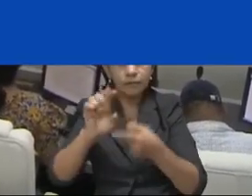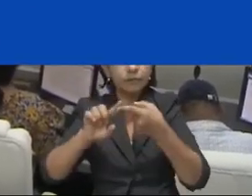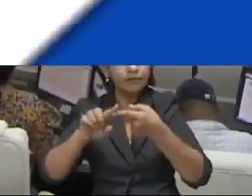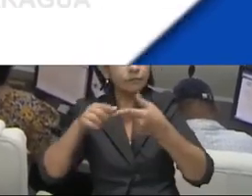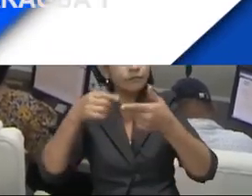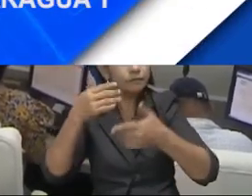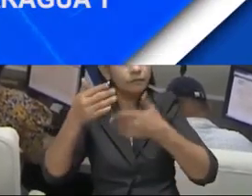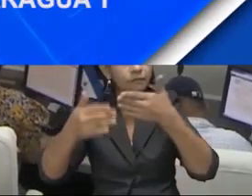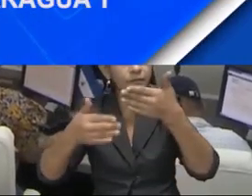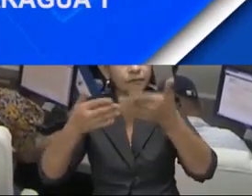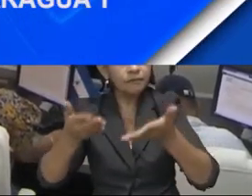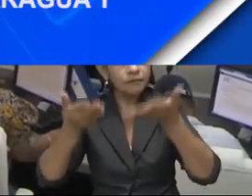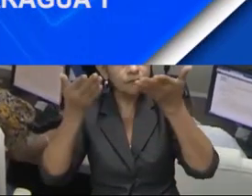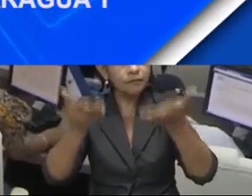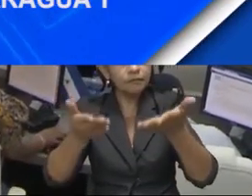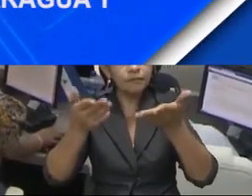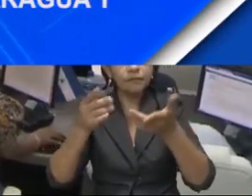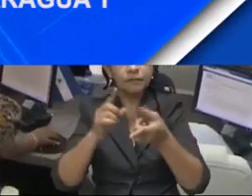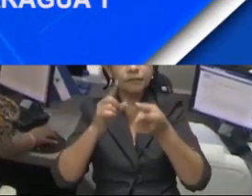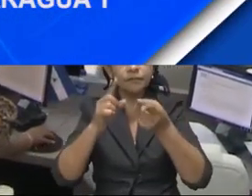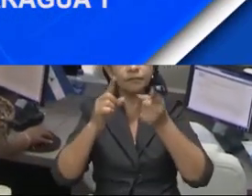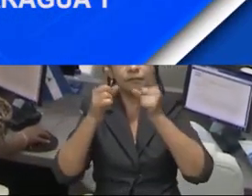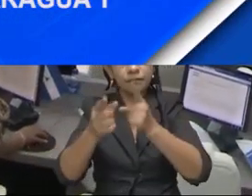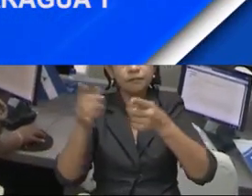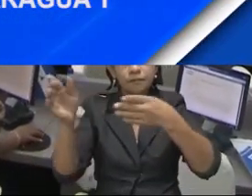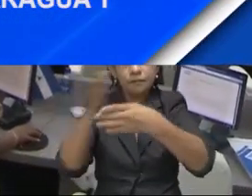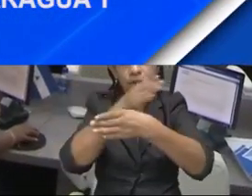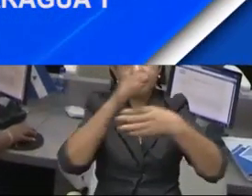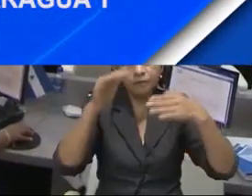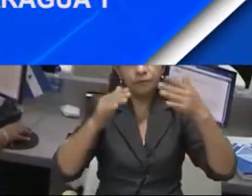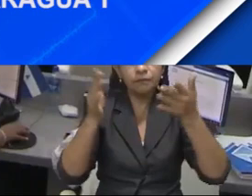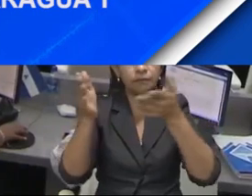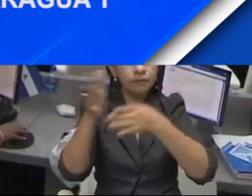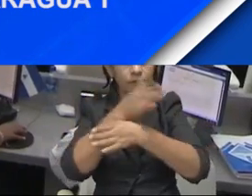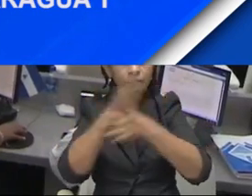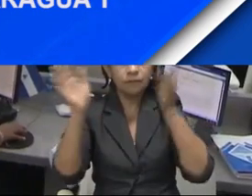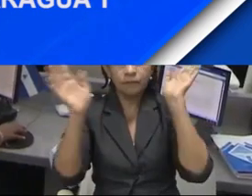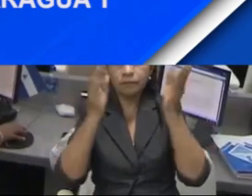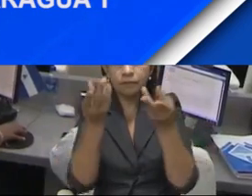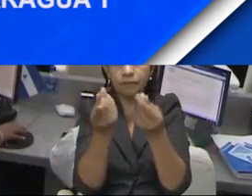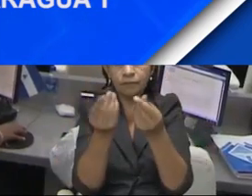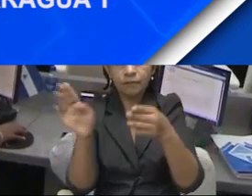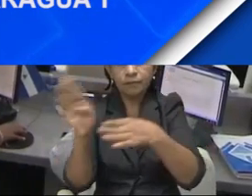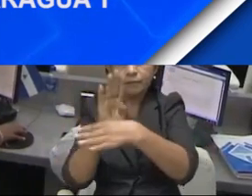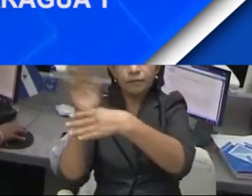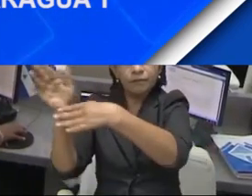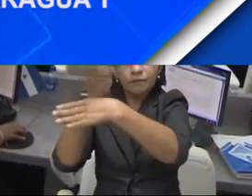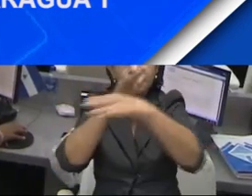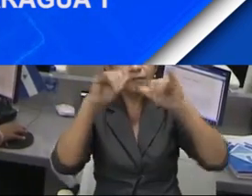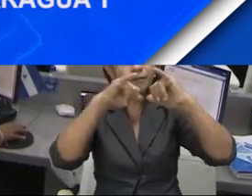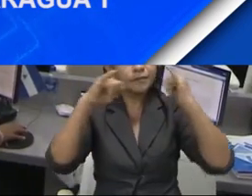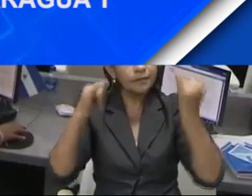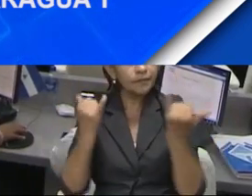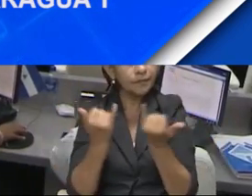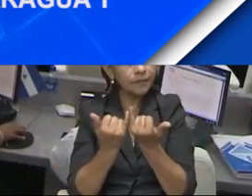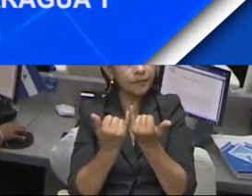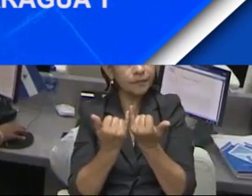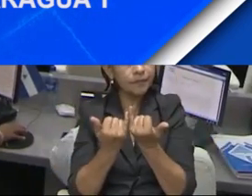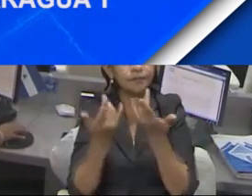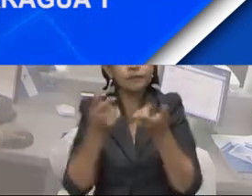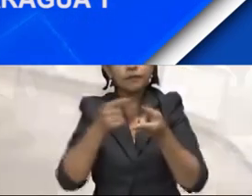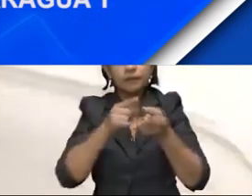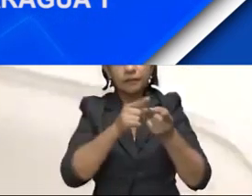Este viernes fue presentado la iniciativa de decreto del acuerdo entre el gobierno de Nicaragua y la Federación de Rusia